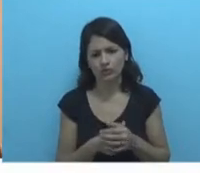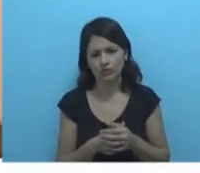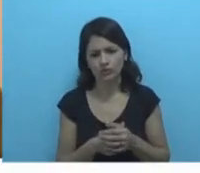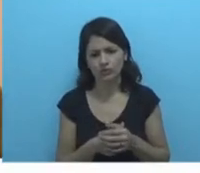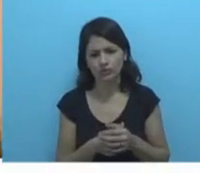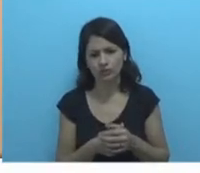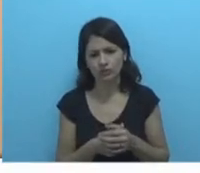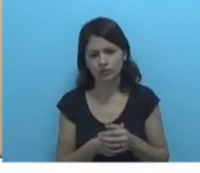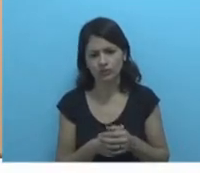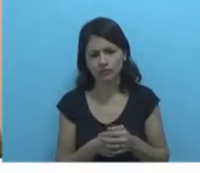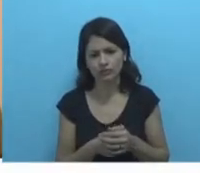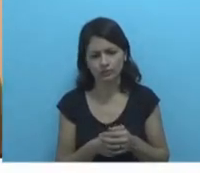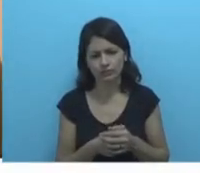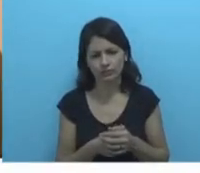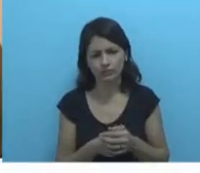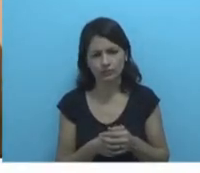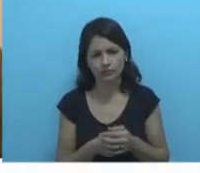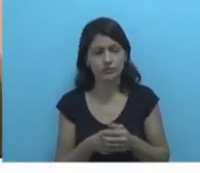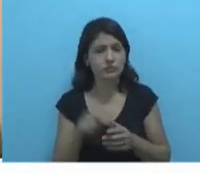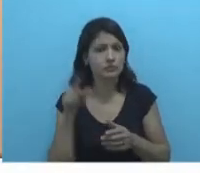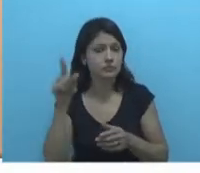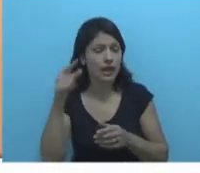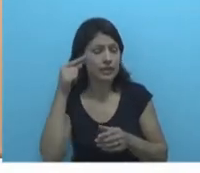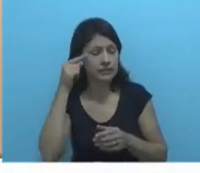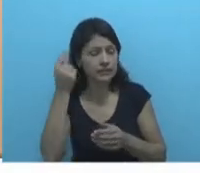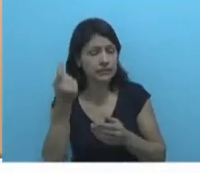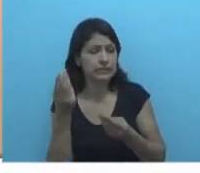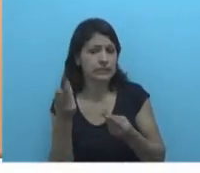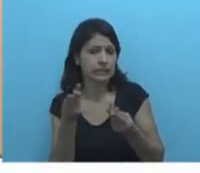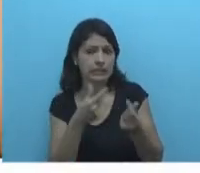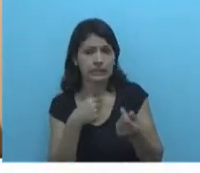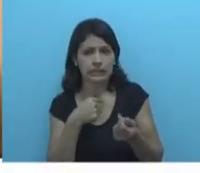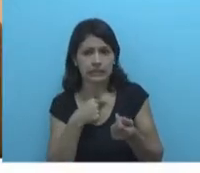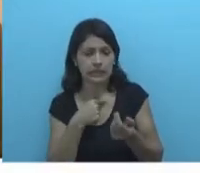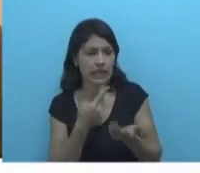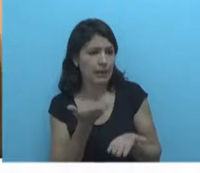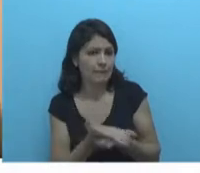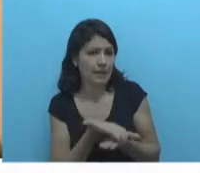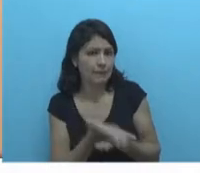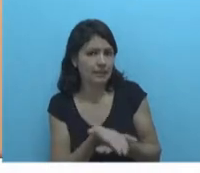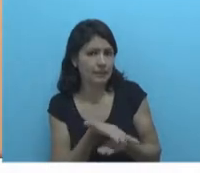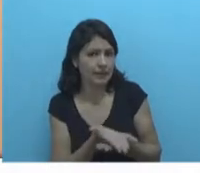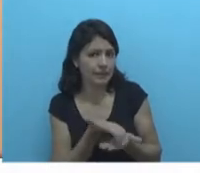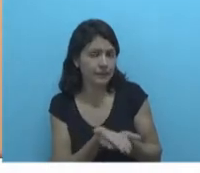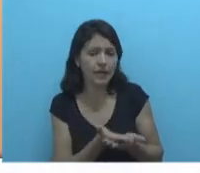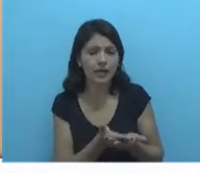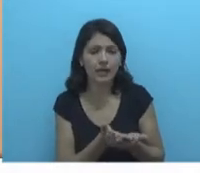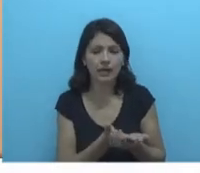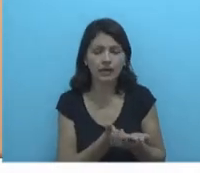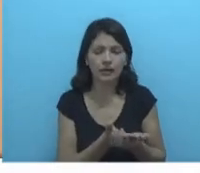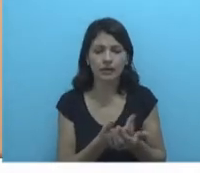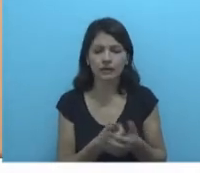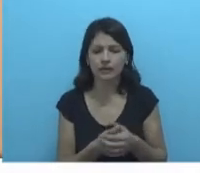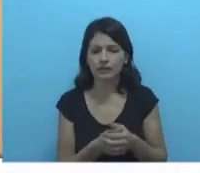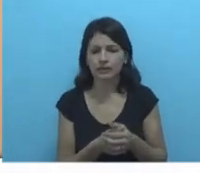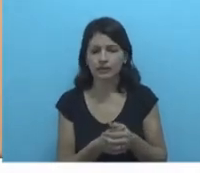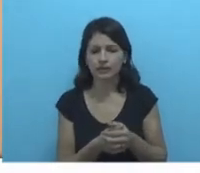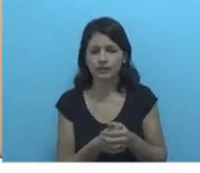países. Y ante una oferta que sigue creciendo y una faena que es igual a la de los años